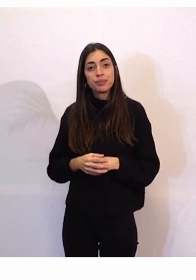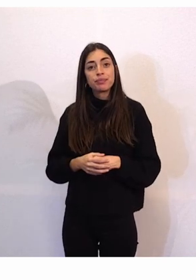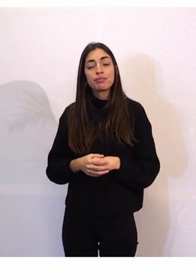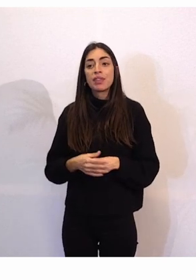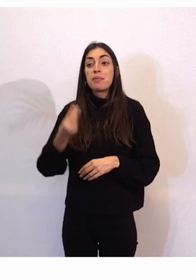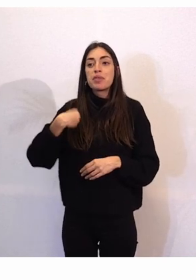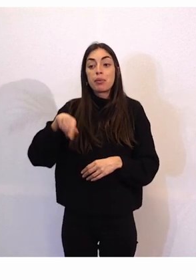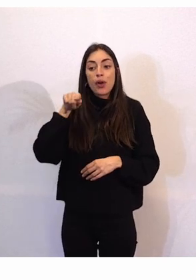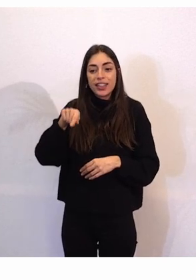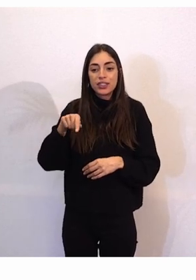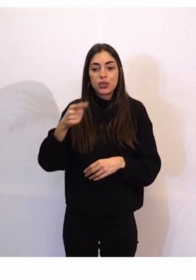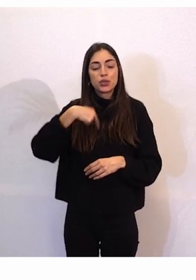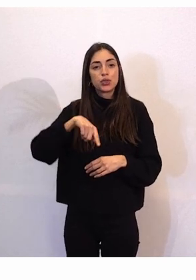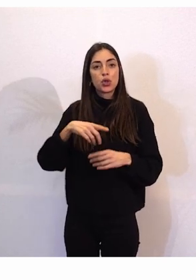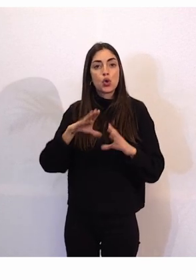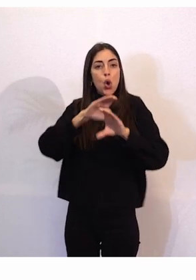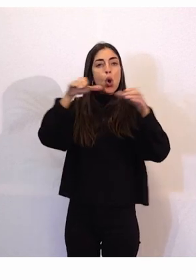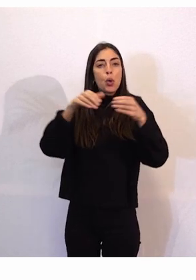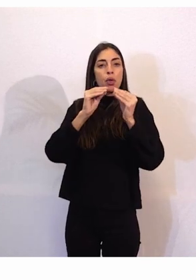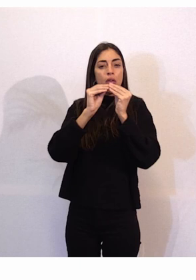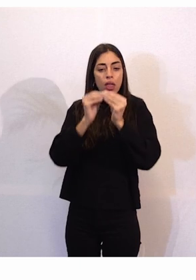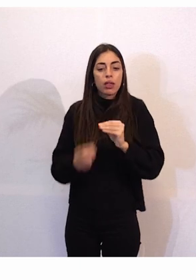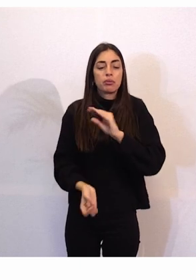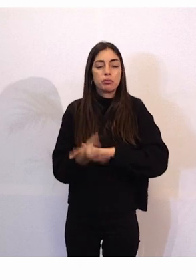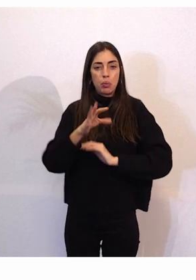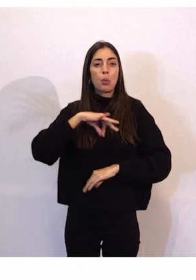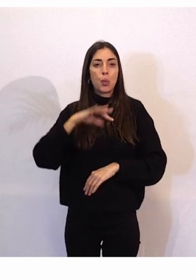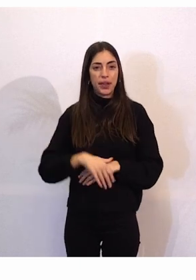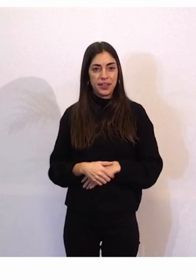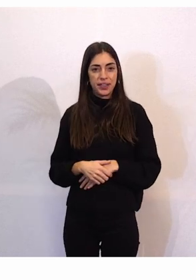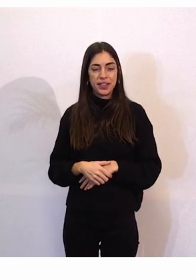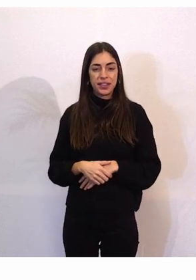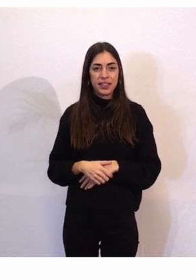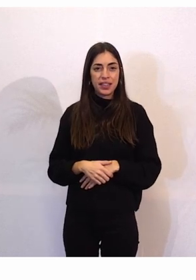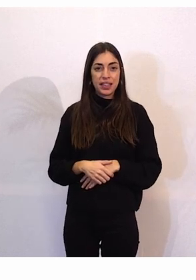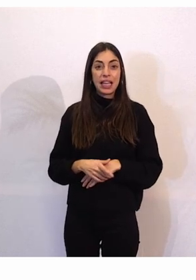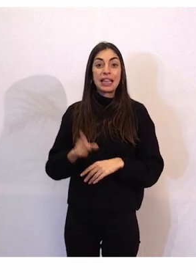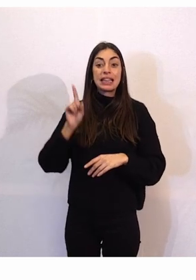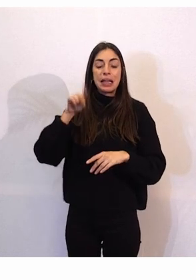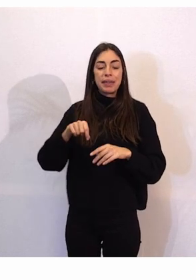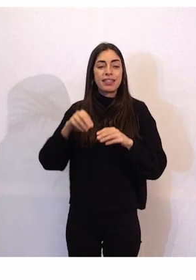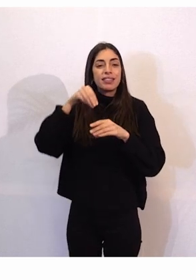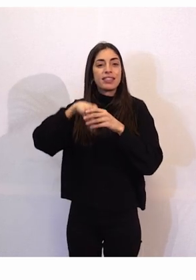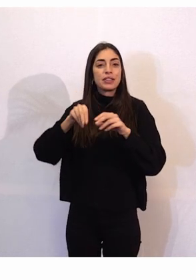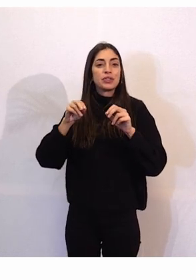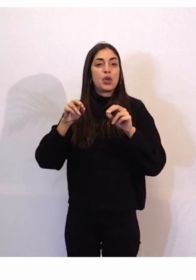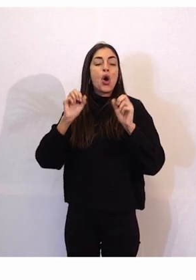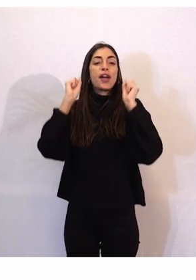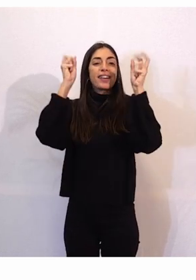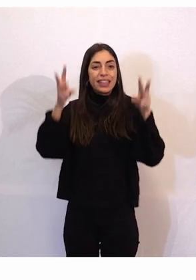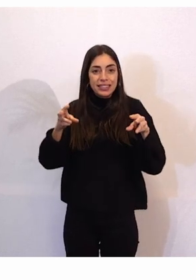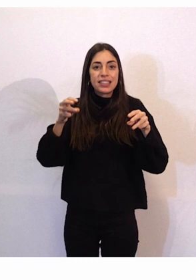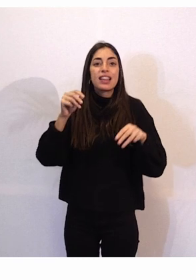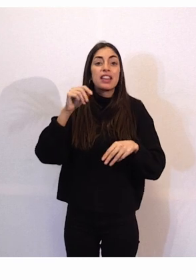eso, podemos hacerlo en nuestra comunidad. Podemos hacerlo en las residencias. Podemos hacerlos en cualquier